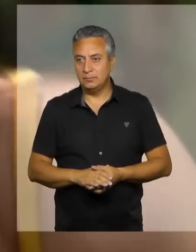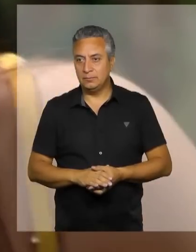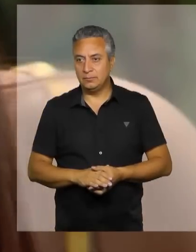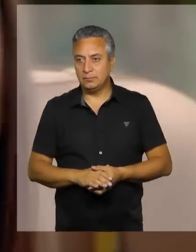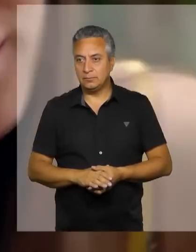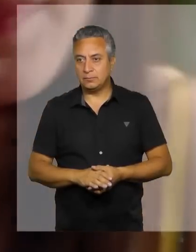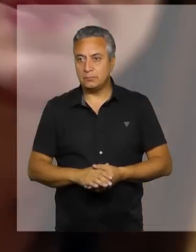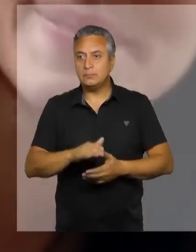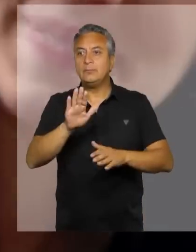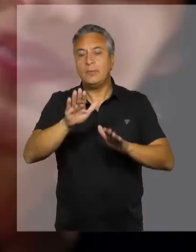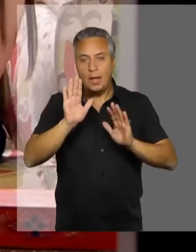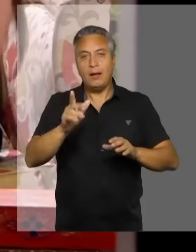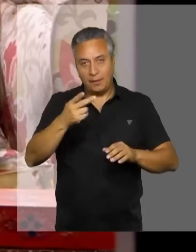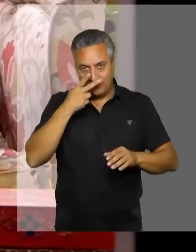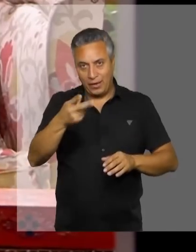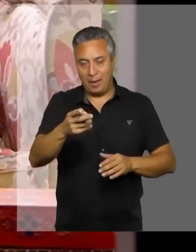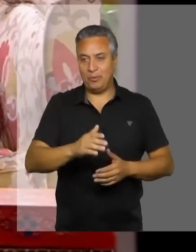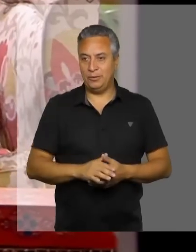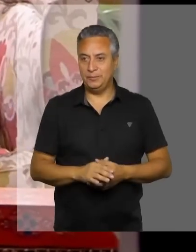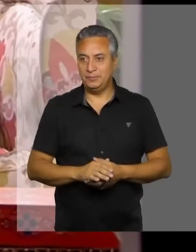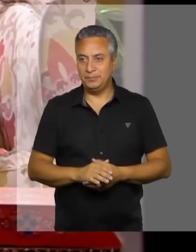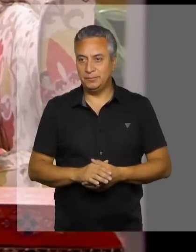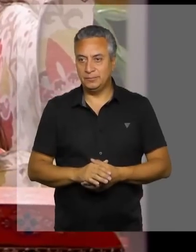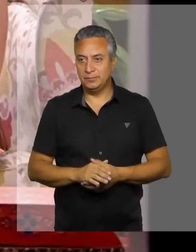Ya, veámoslo.